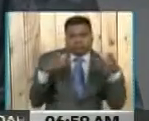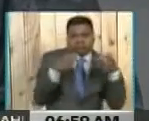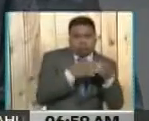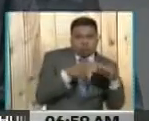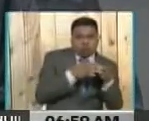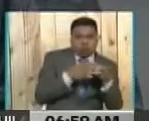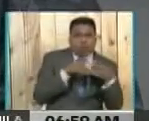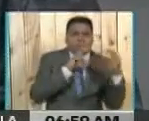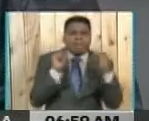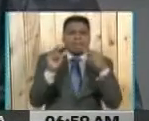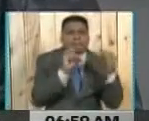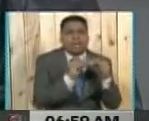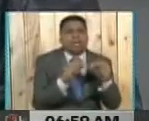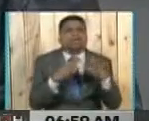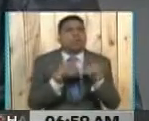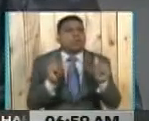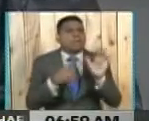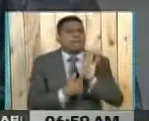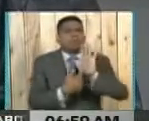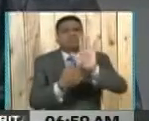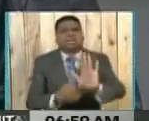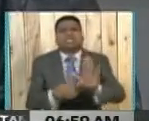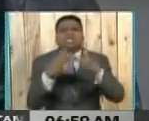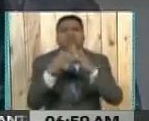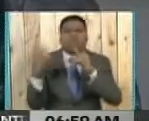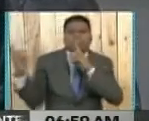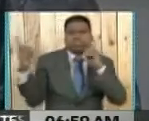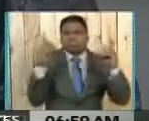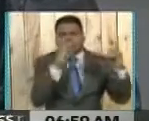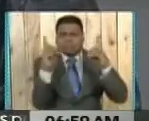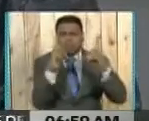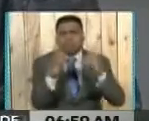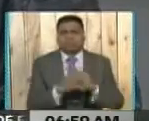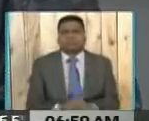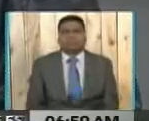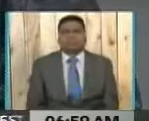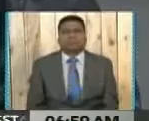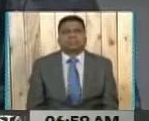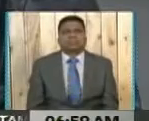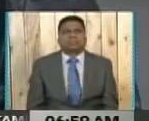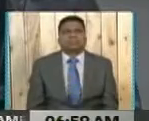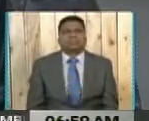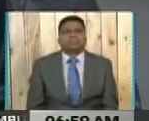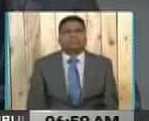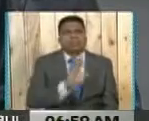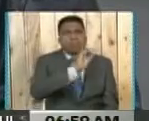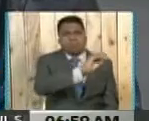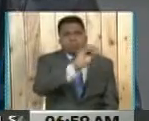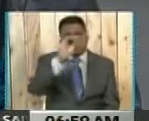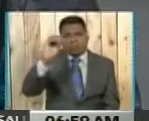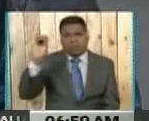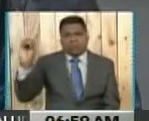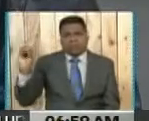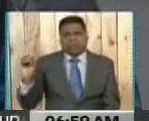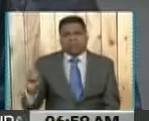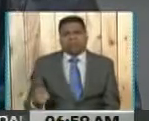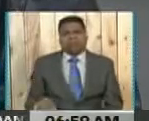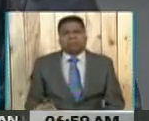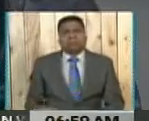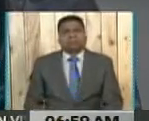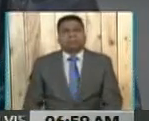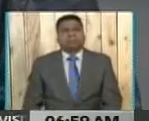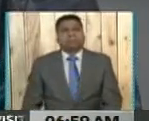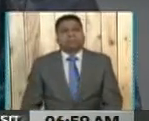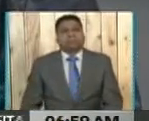¿no? Para un debate. Que era fue convocado a partir de